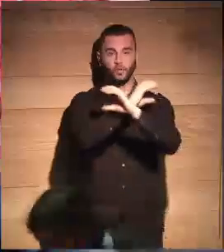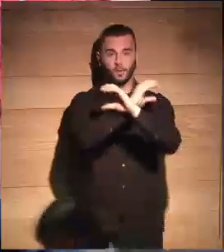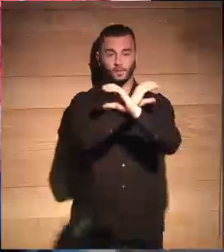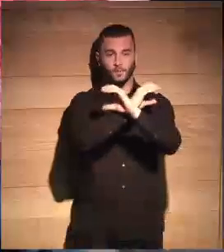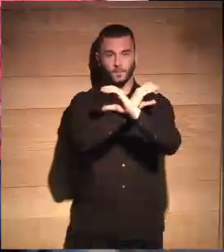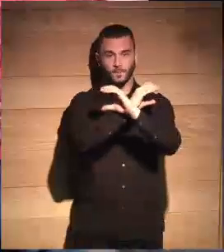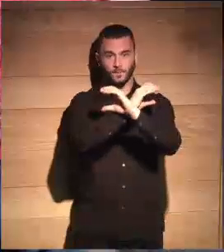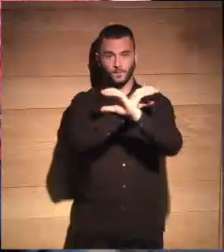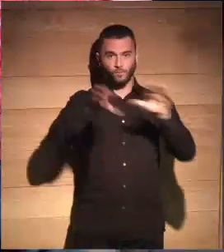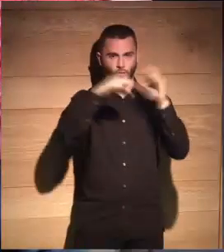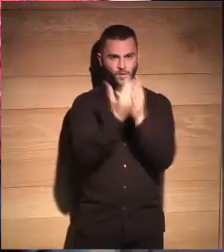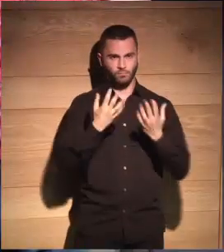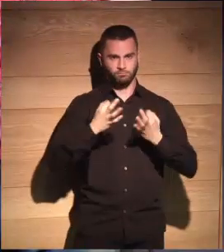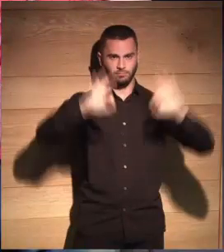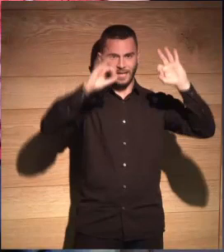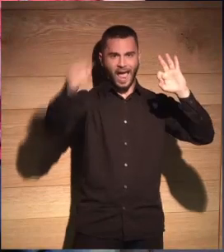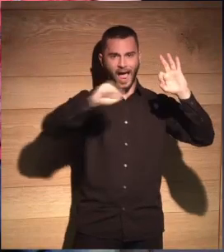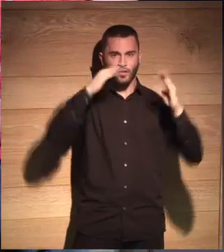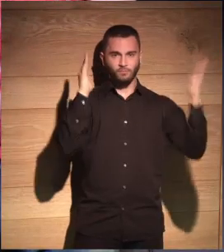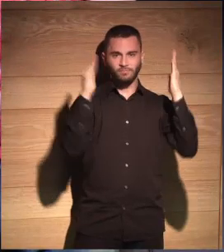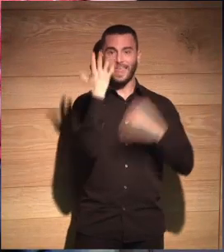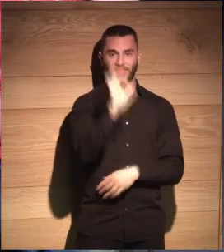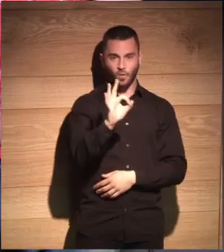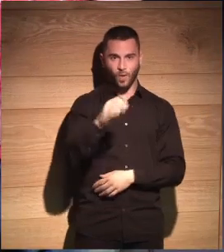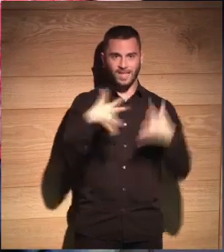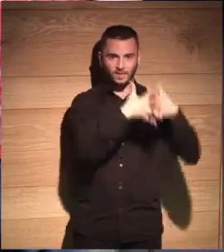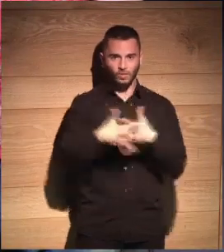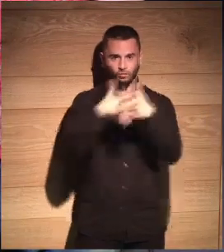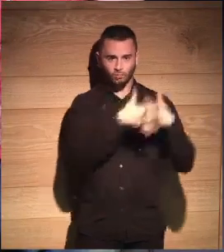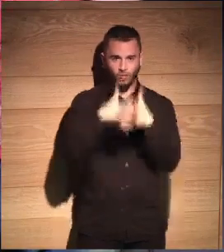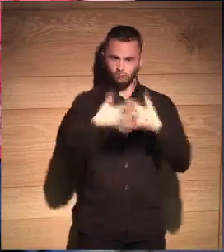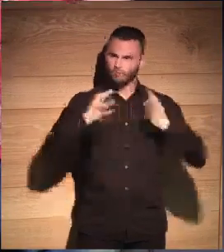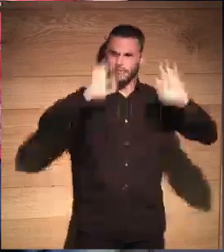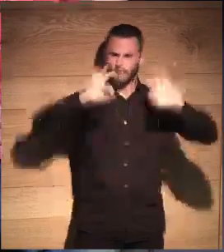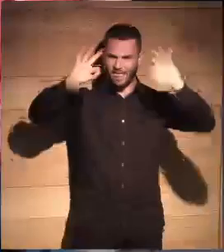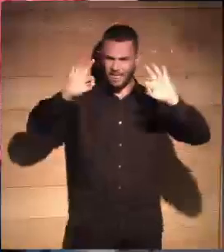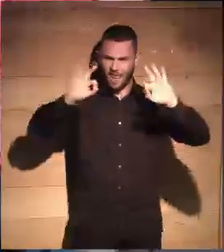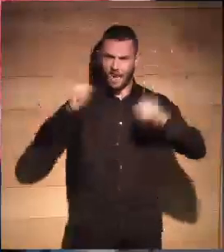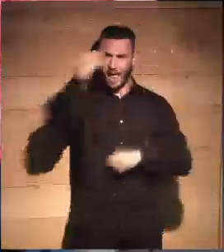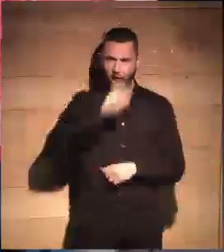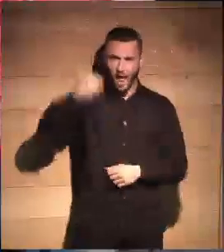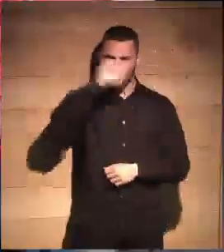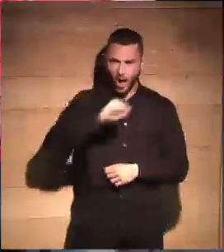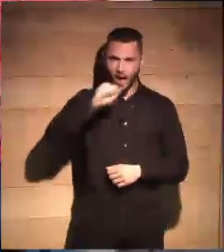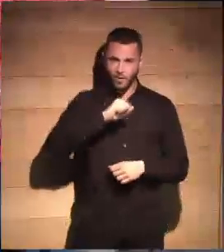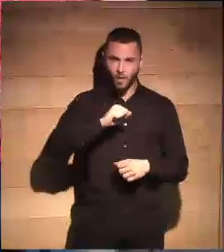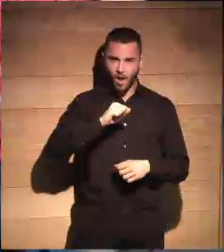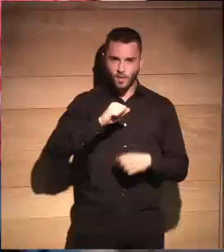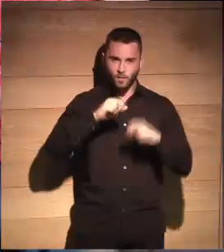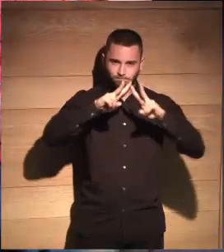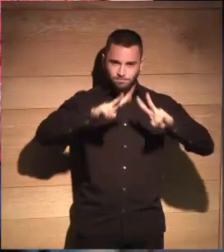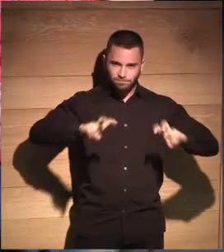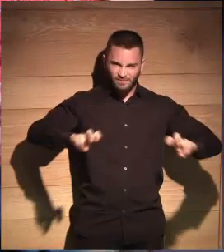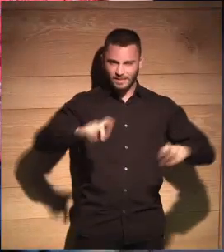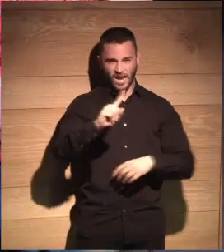particular. Son unos años 50 de Estados Unidos muy particulares. No se ciñen año por año, sino que es más como la